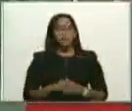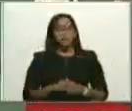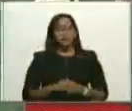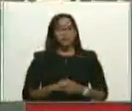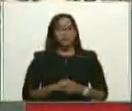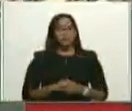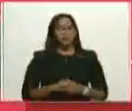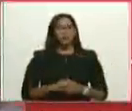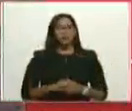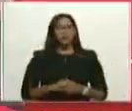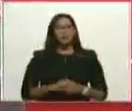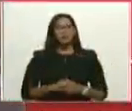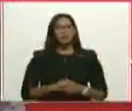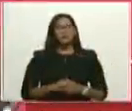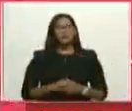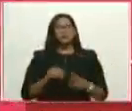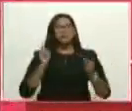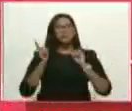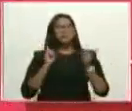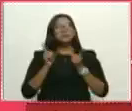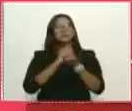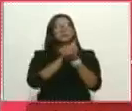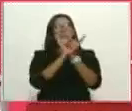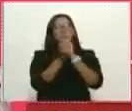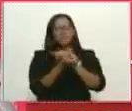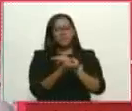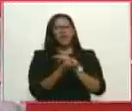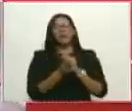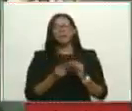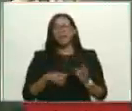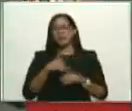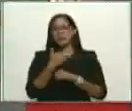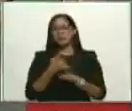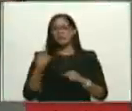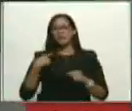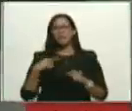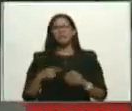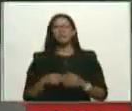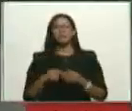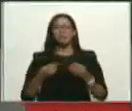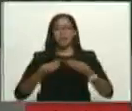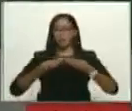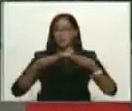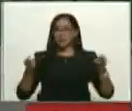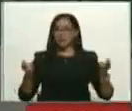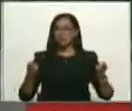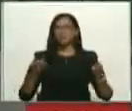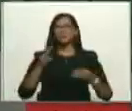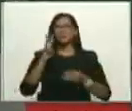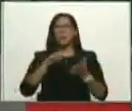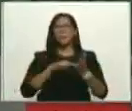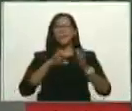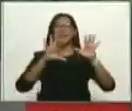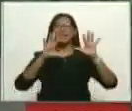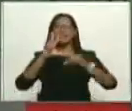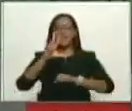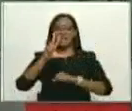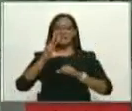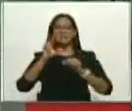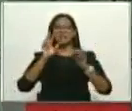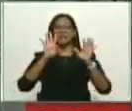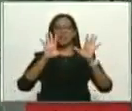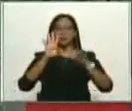Muchos algunos decidieron cambiar la posición que tenían. Correcto. De las compuertas que abrimos en el 2013, 14, 15,